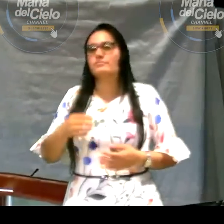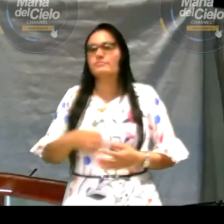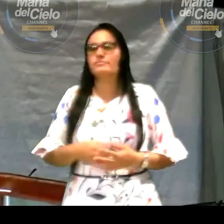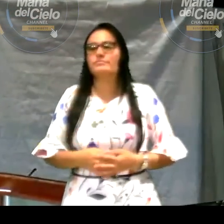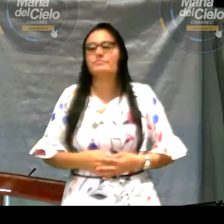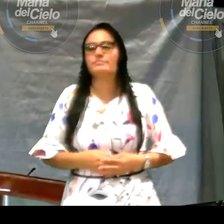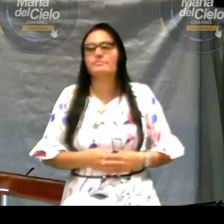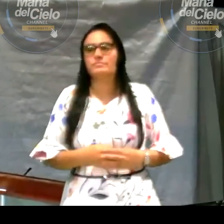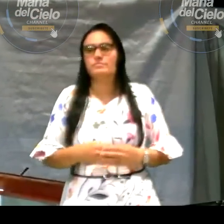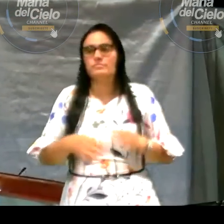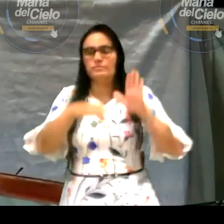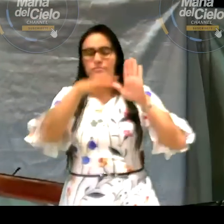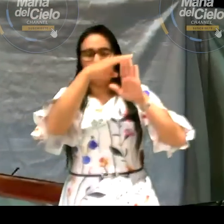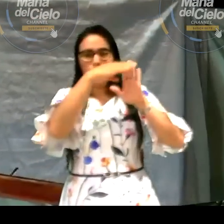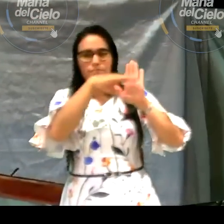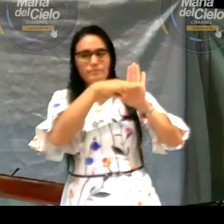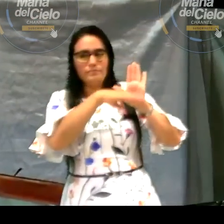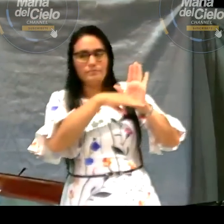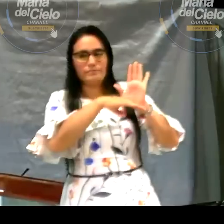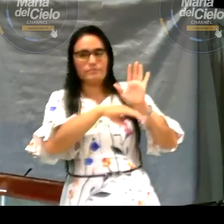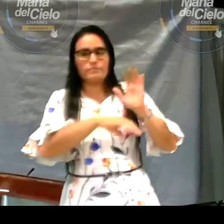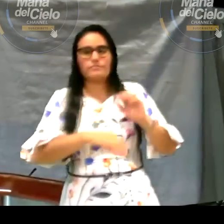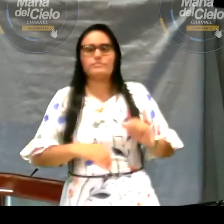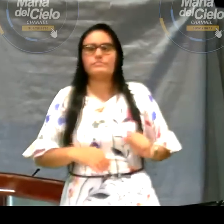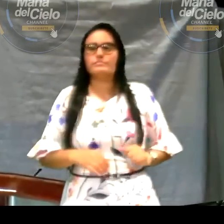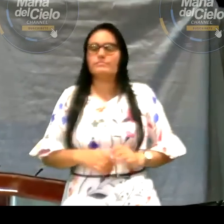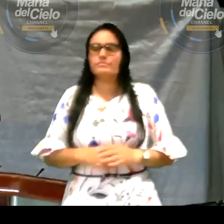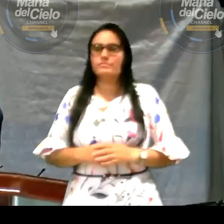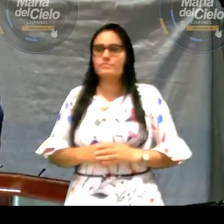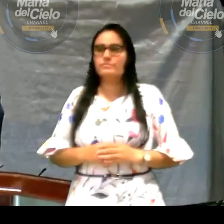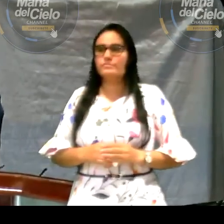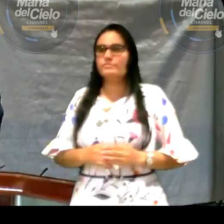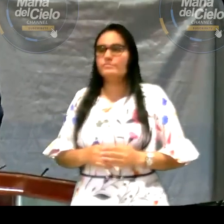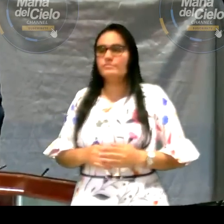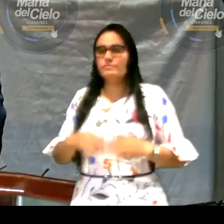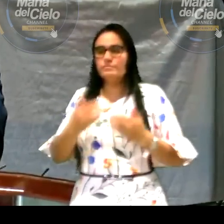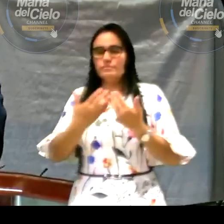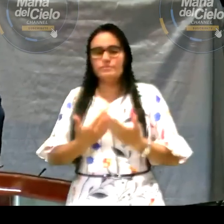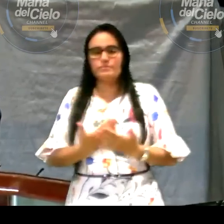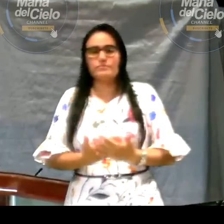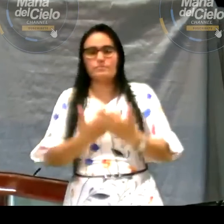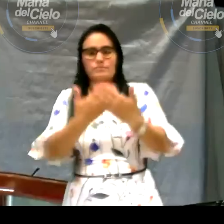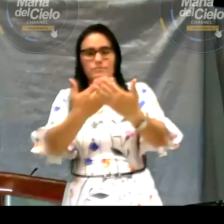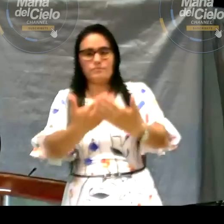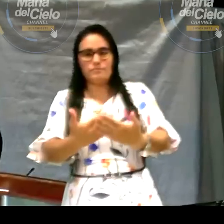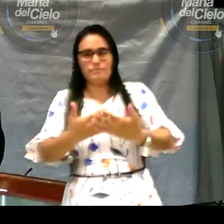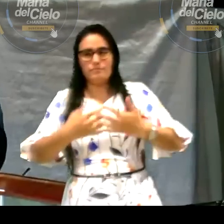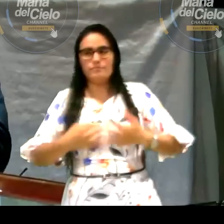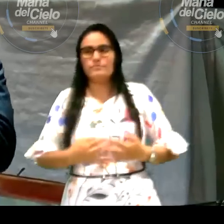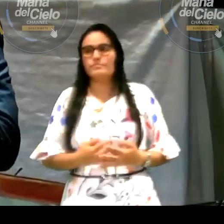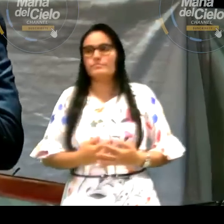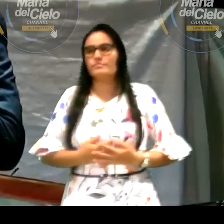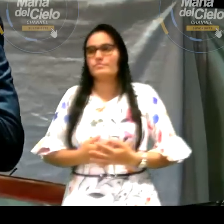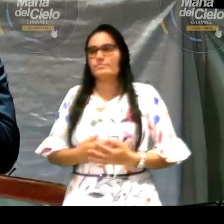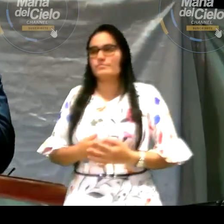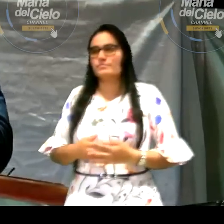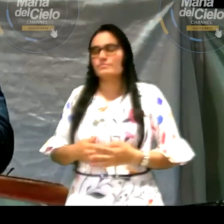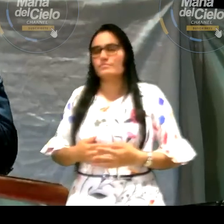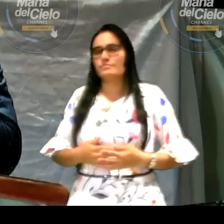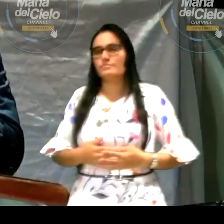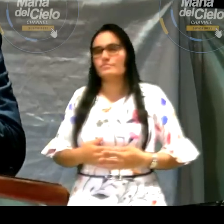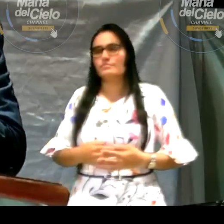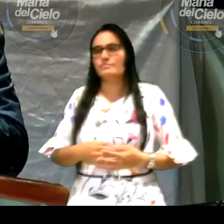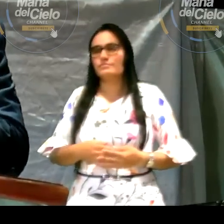de rigor. Le trae las imágenes de sus exámenes y la